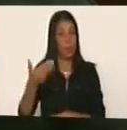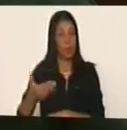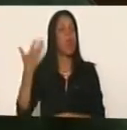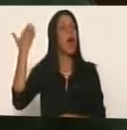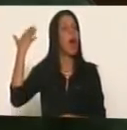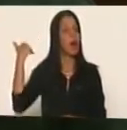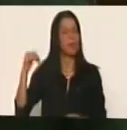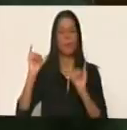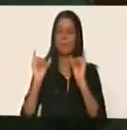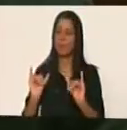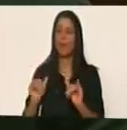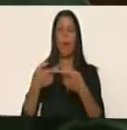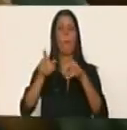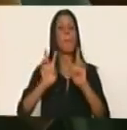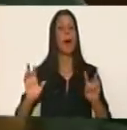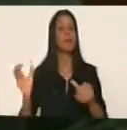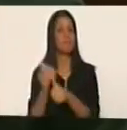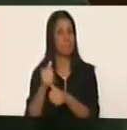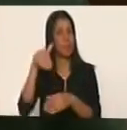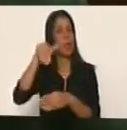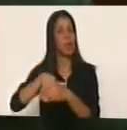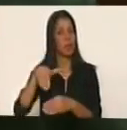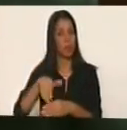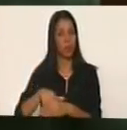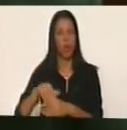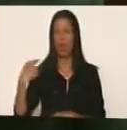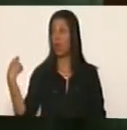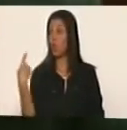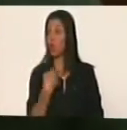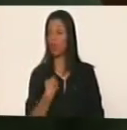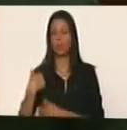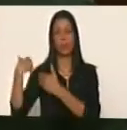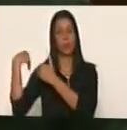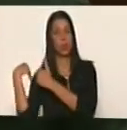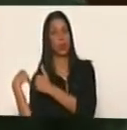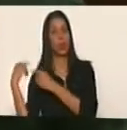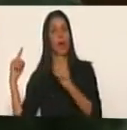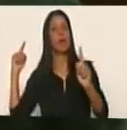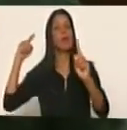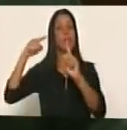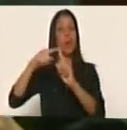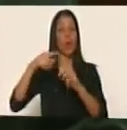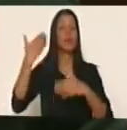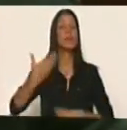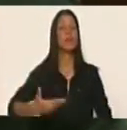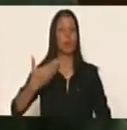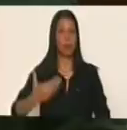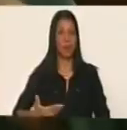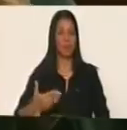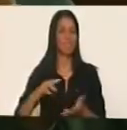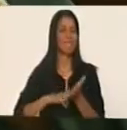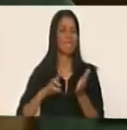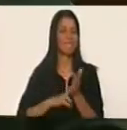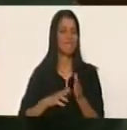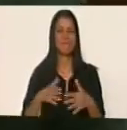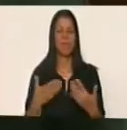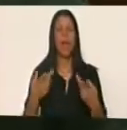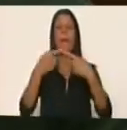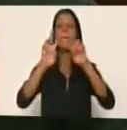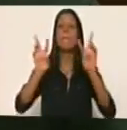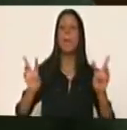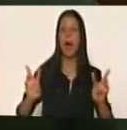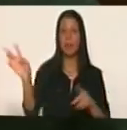procesos electorales. Y es que ese es uno de los grandes retos de esta Asamblea Nacional Constituyente, la garantía de la paz